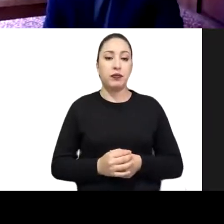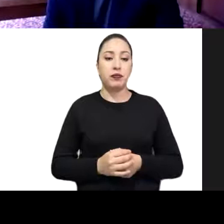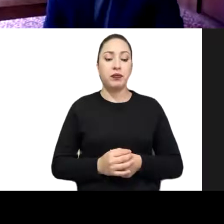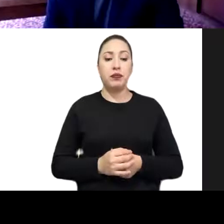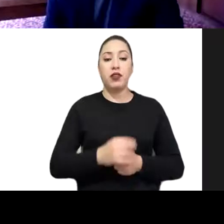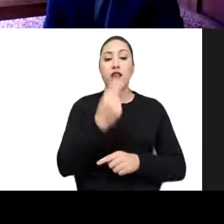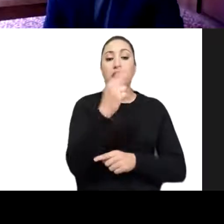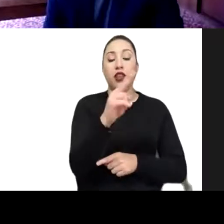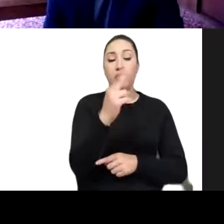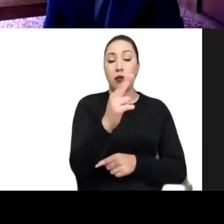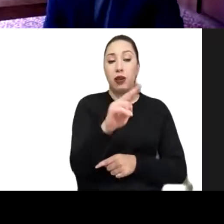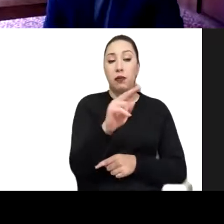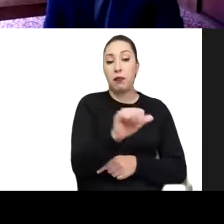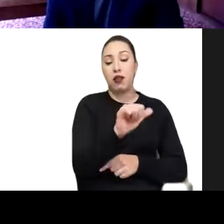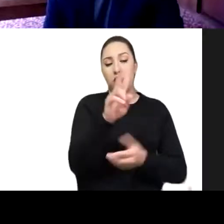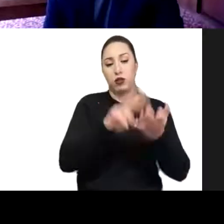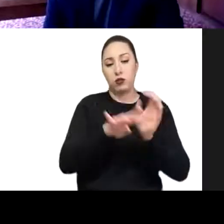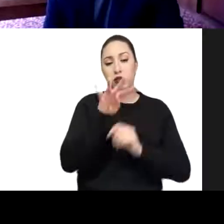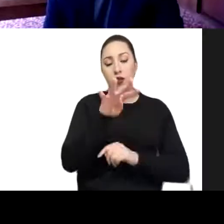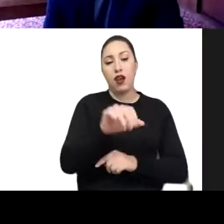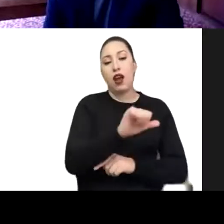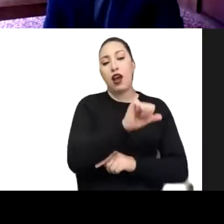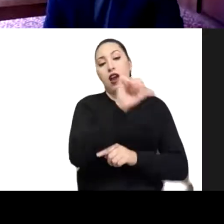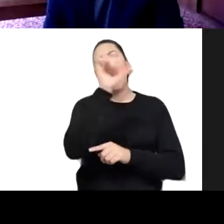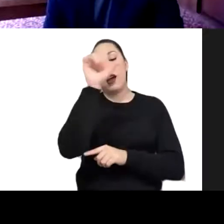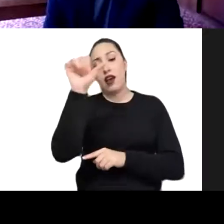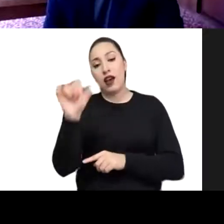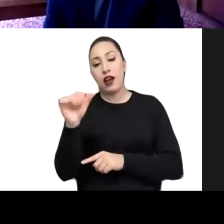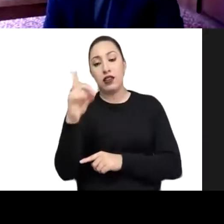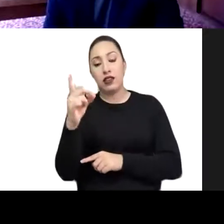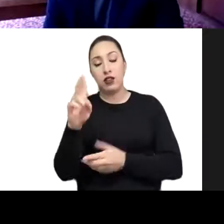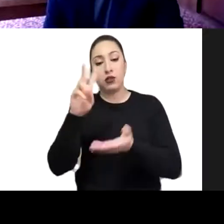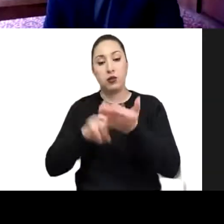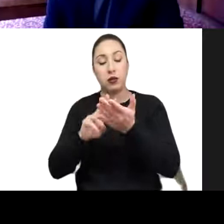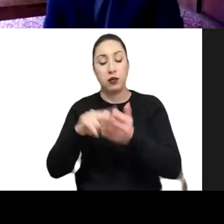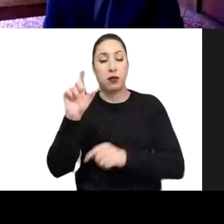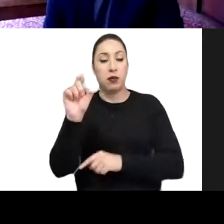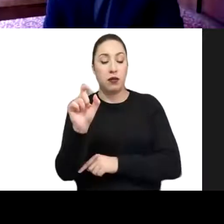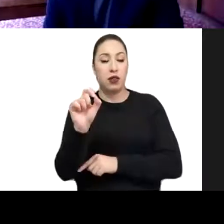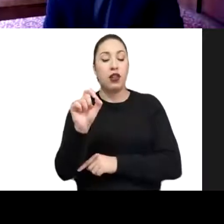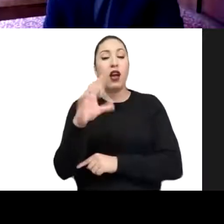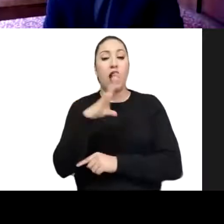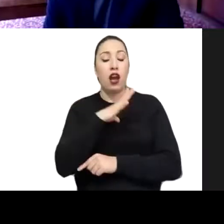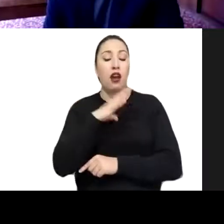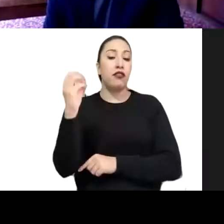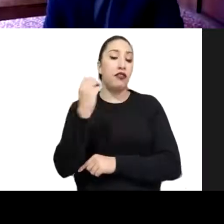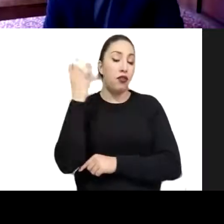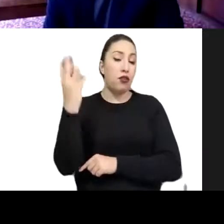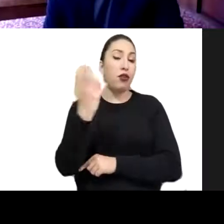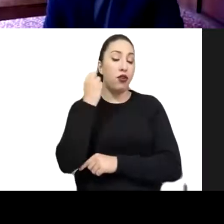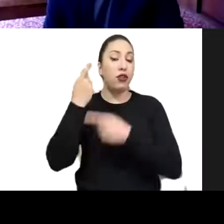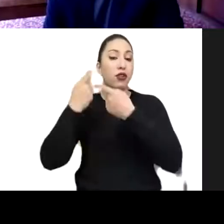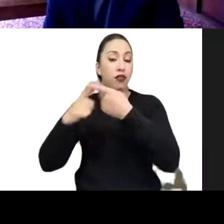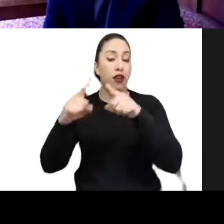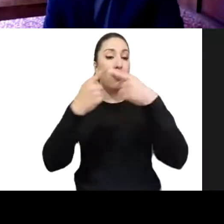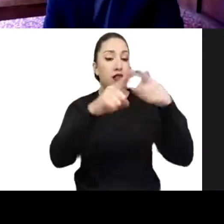noviembre de 2019 a diciembre de 2020 se han desarrollado diversos foros en